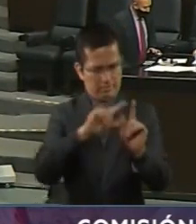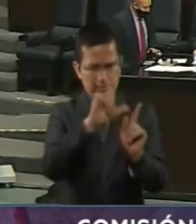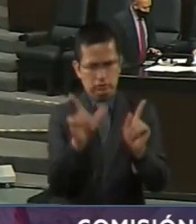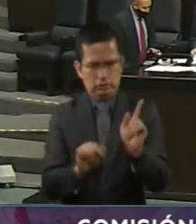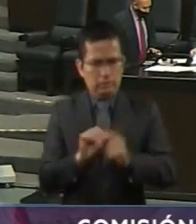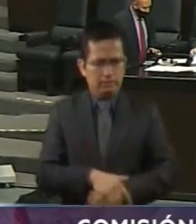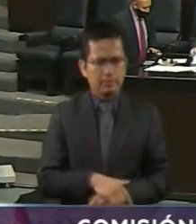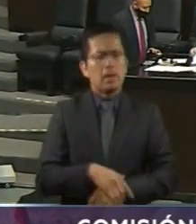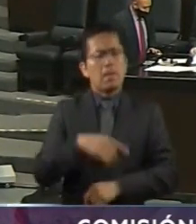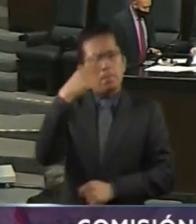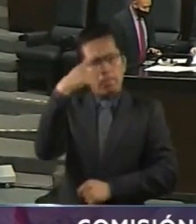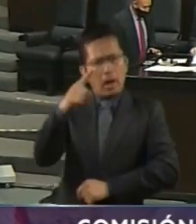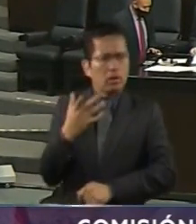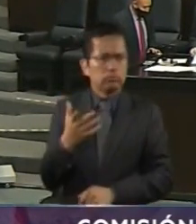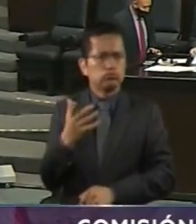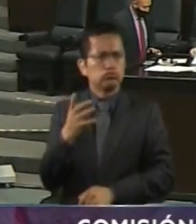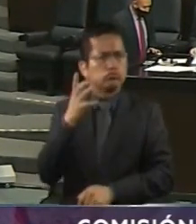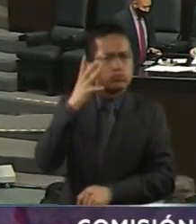generacionales más justos,